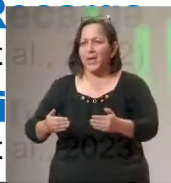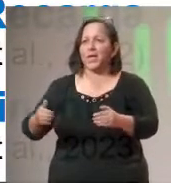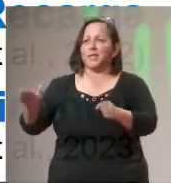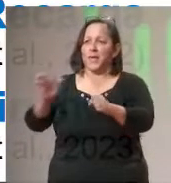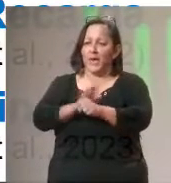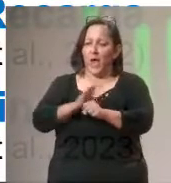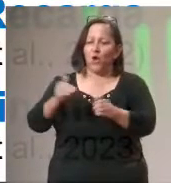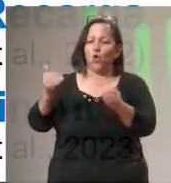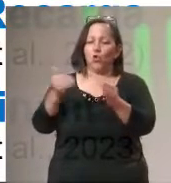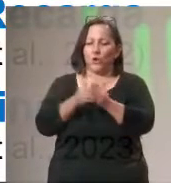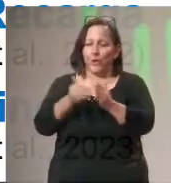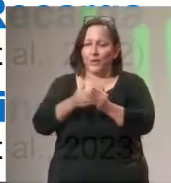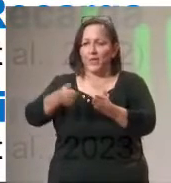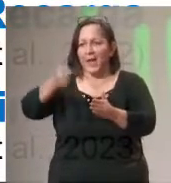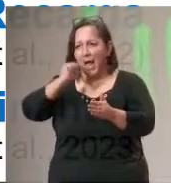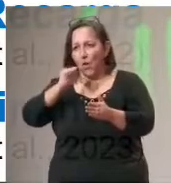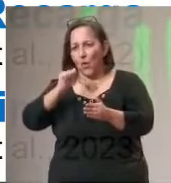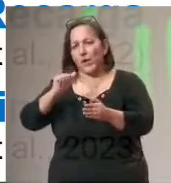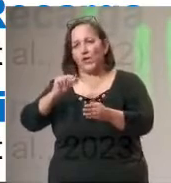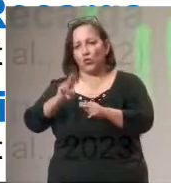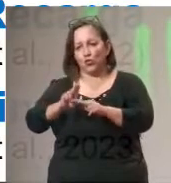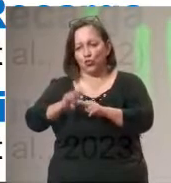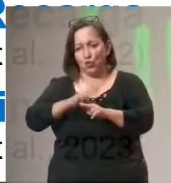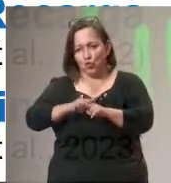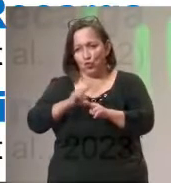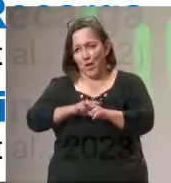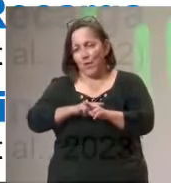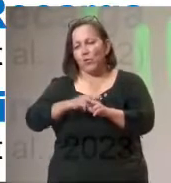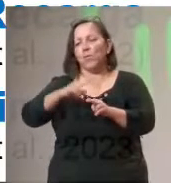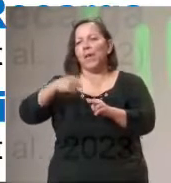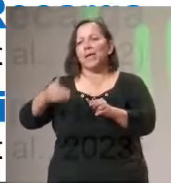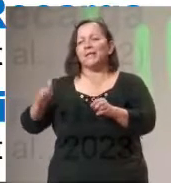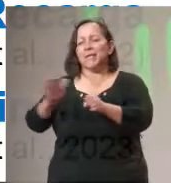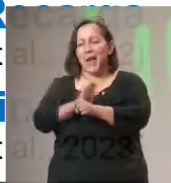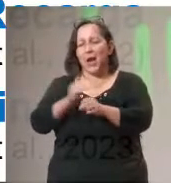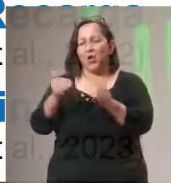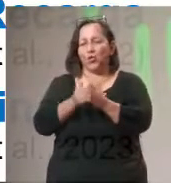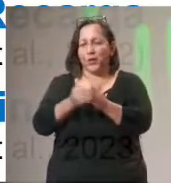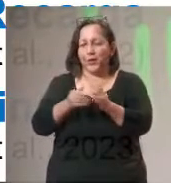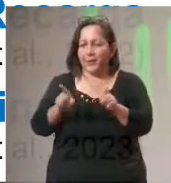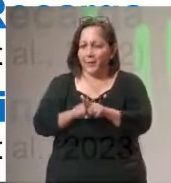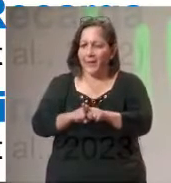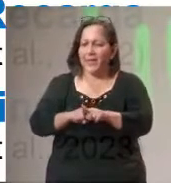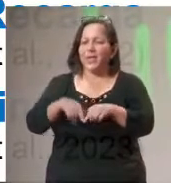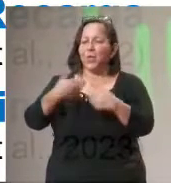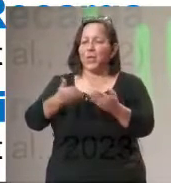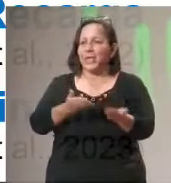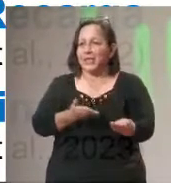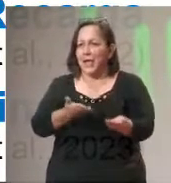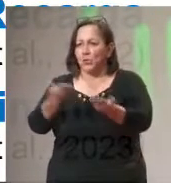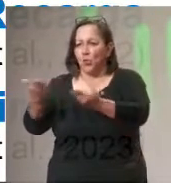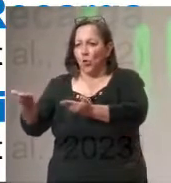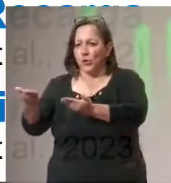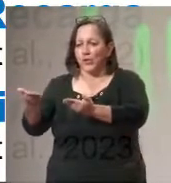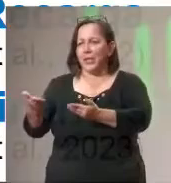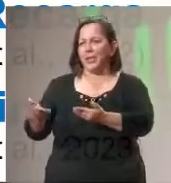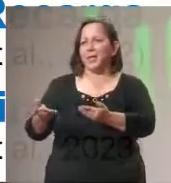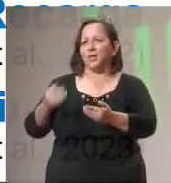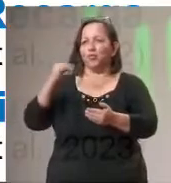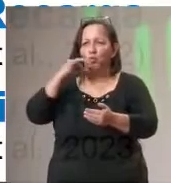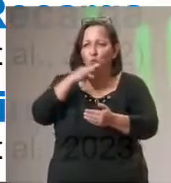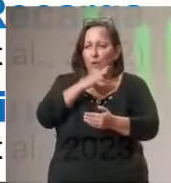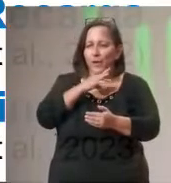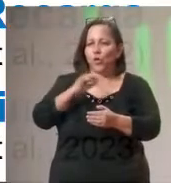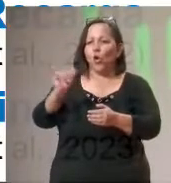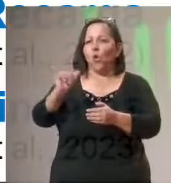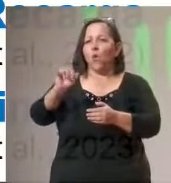agua que utilizamos, y luego el último punto va a ser sobre transporte de nutrientes, de contaminantes, en este caso el